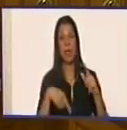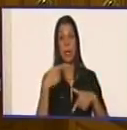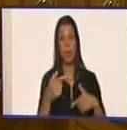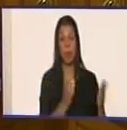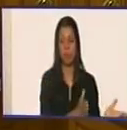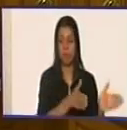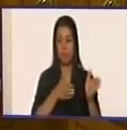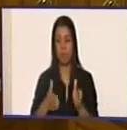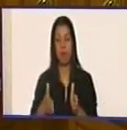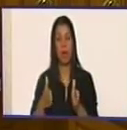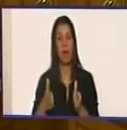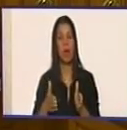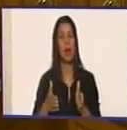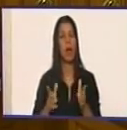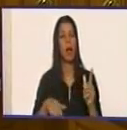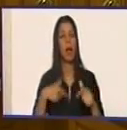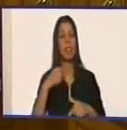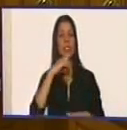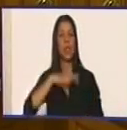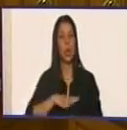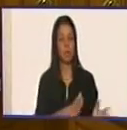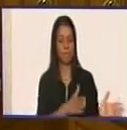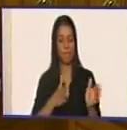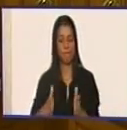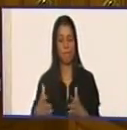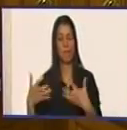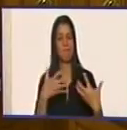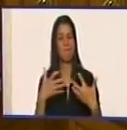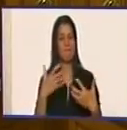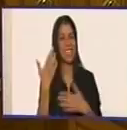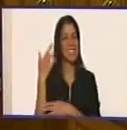sucesos de las rebeliones militares